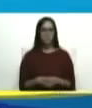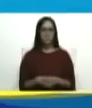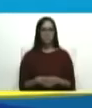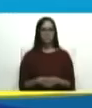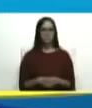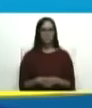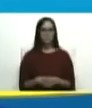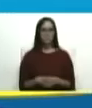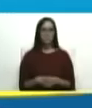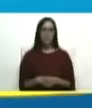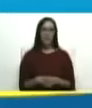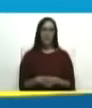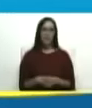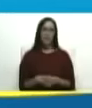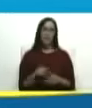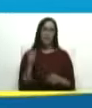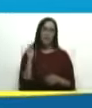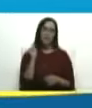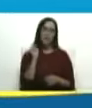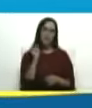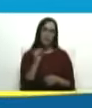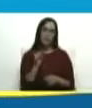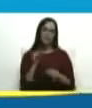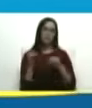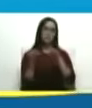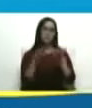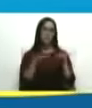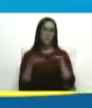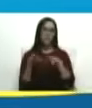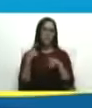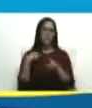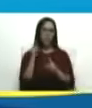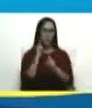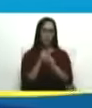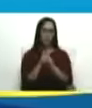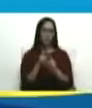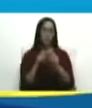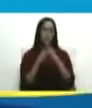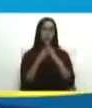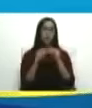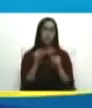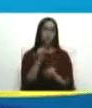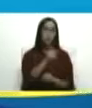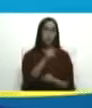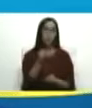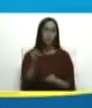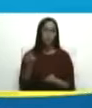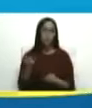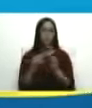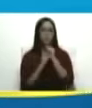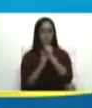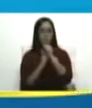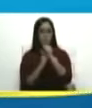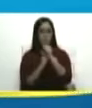esas conspiraciones tenían un objetivo. Todos ustedes son líderes y lideresas políticas.